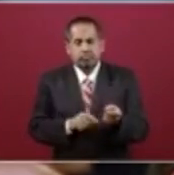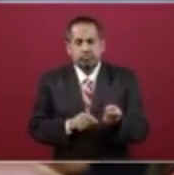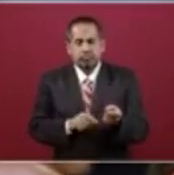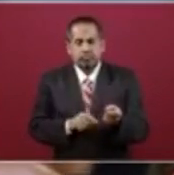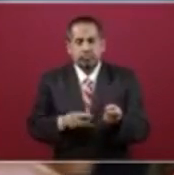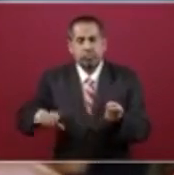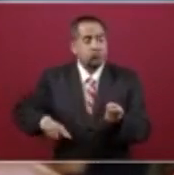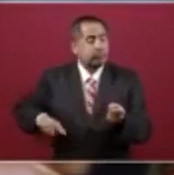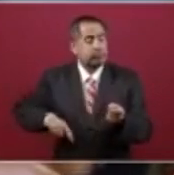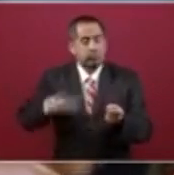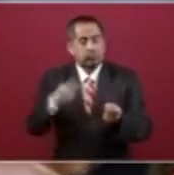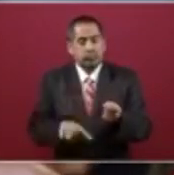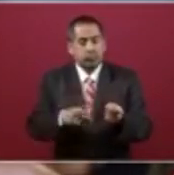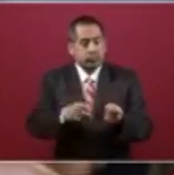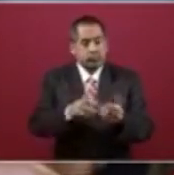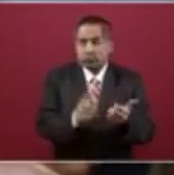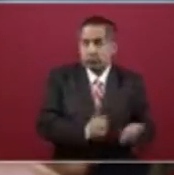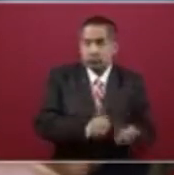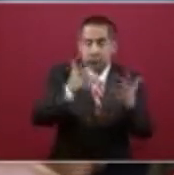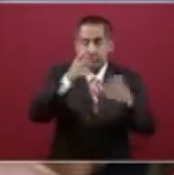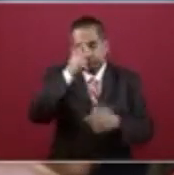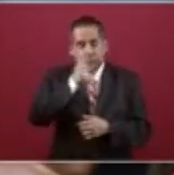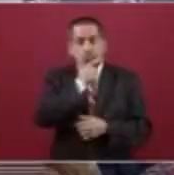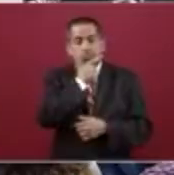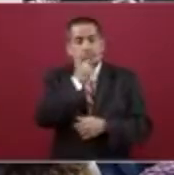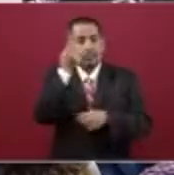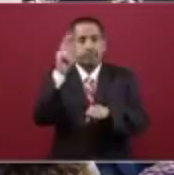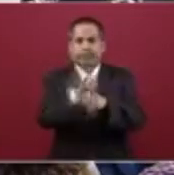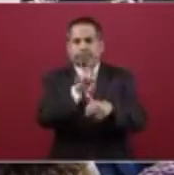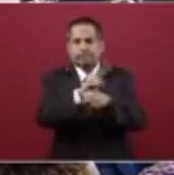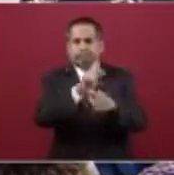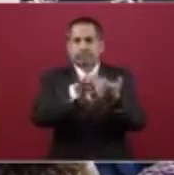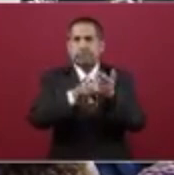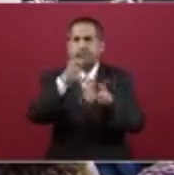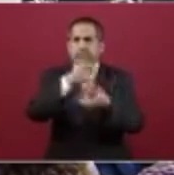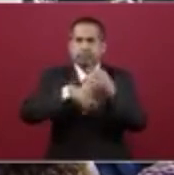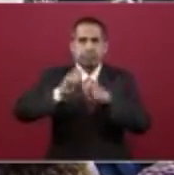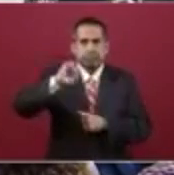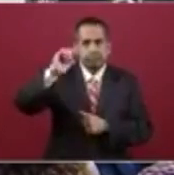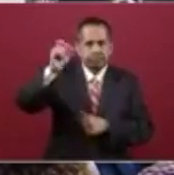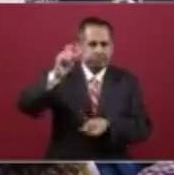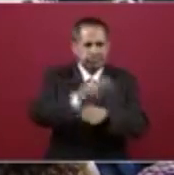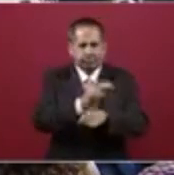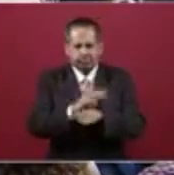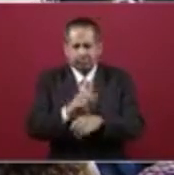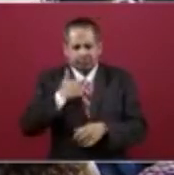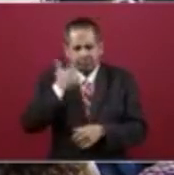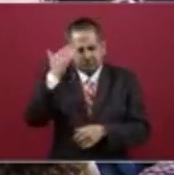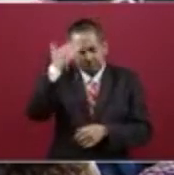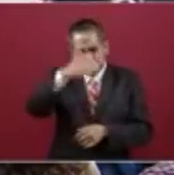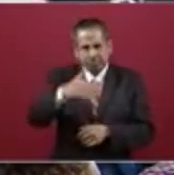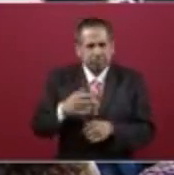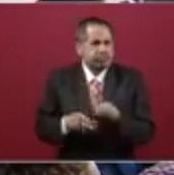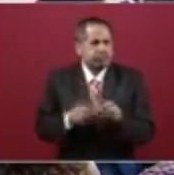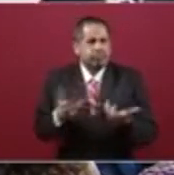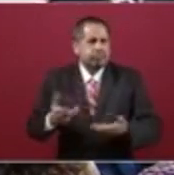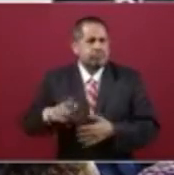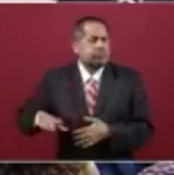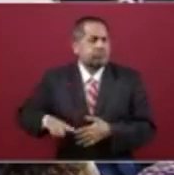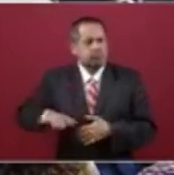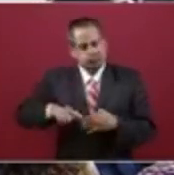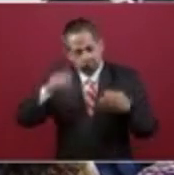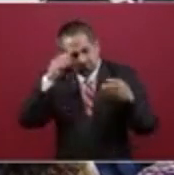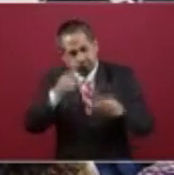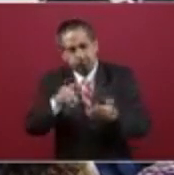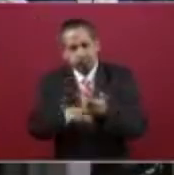del gobierno de Inglaterra para custodiarlo y pagar por eso. Y bueno, yo quisiera saber qué es lo que están haciendo